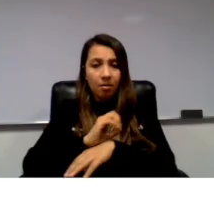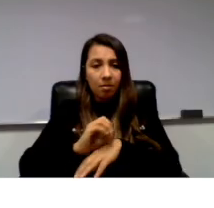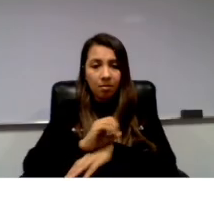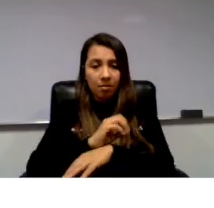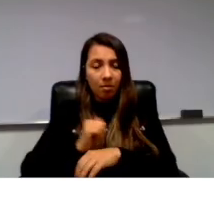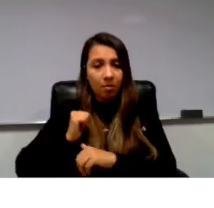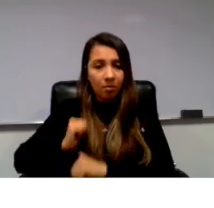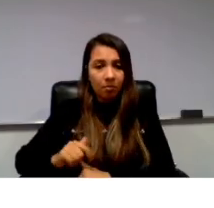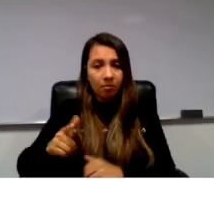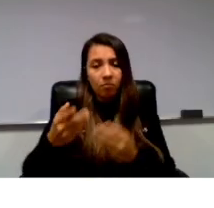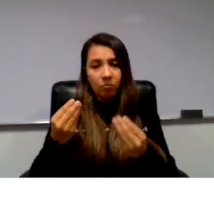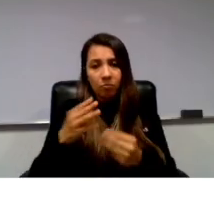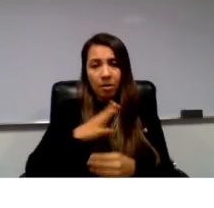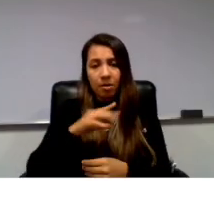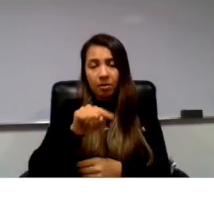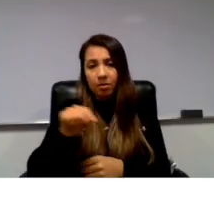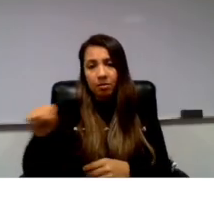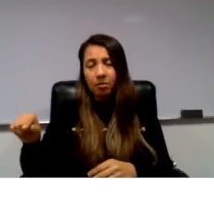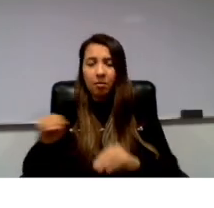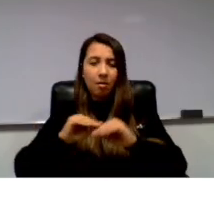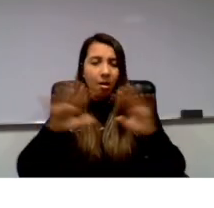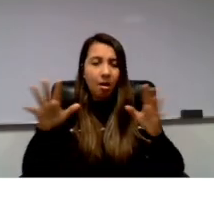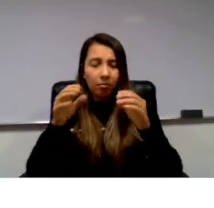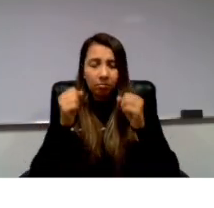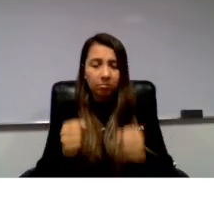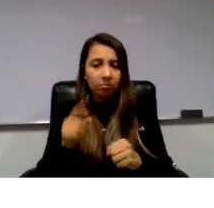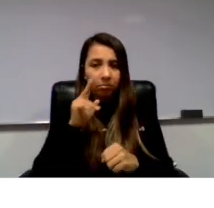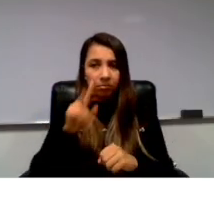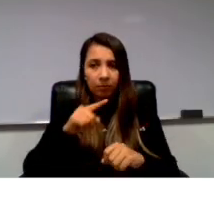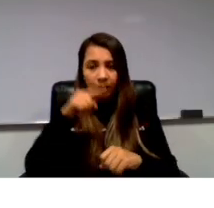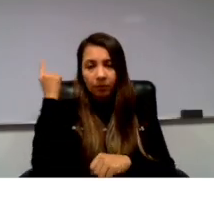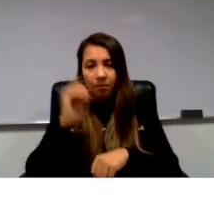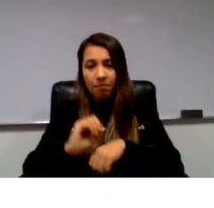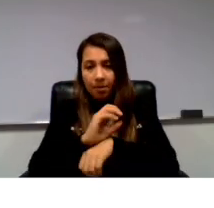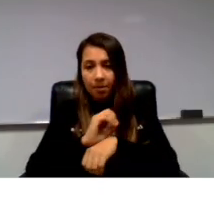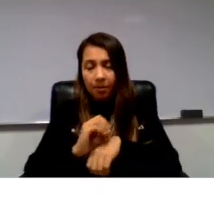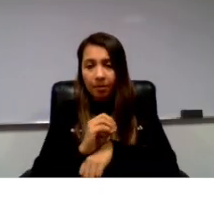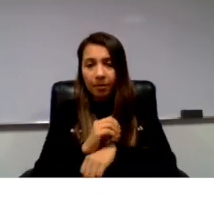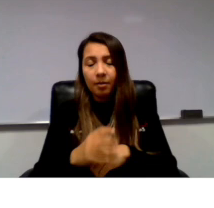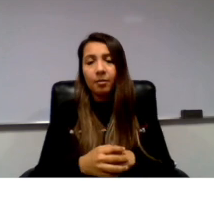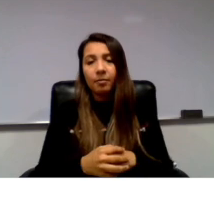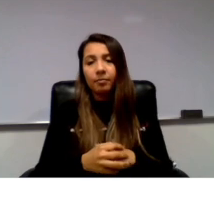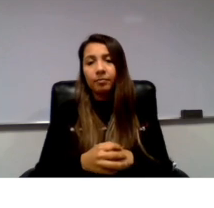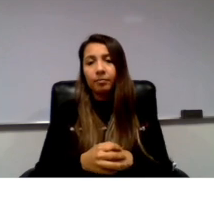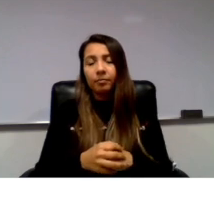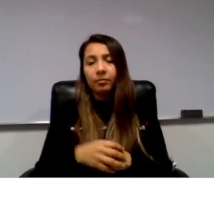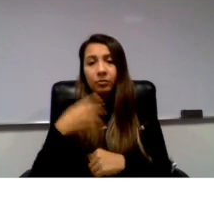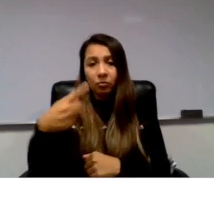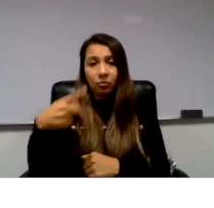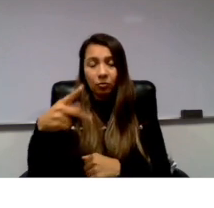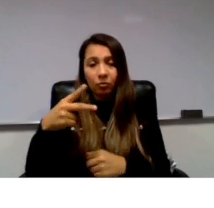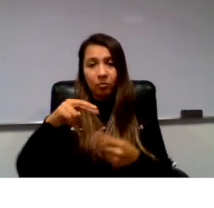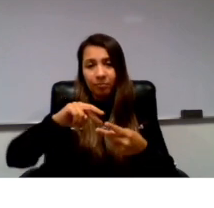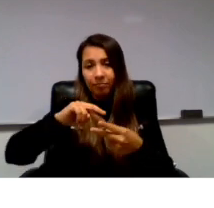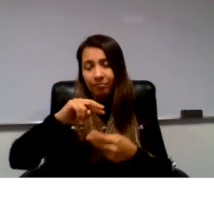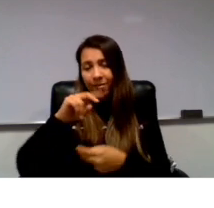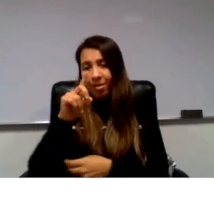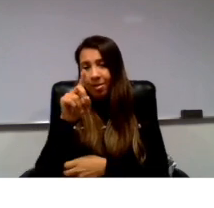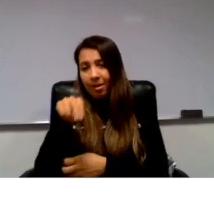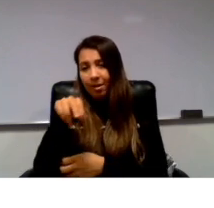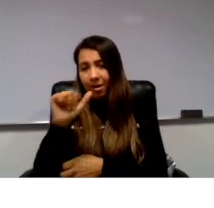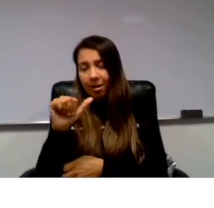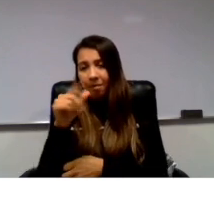circular, muchas de ellas, de origen claramente bacteriano. Su DNA polimerasa y